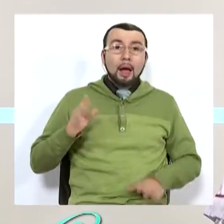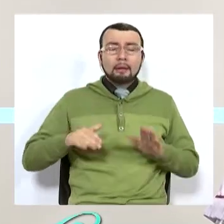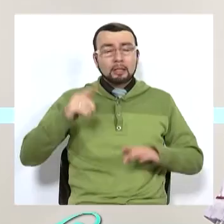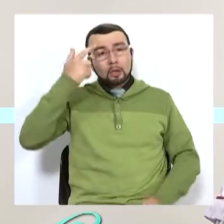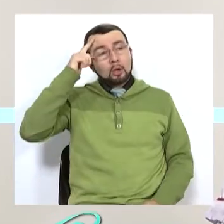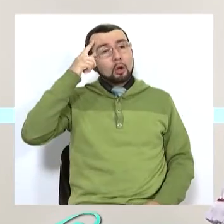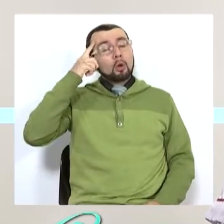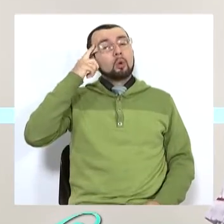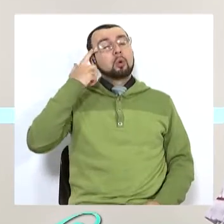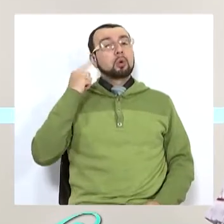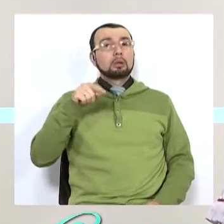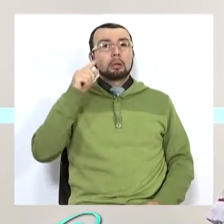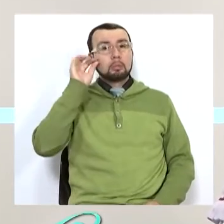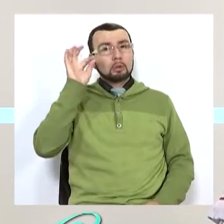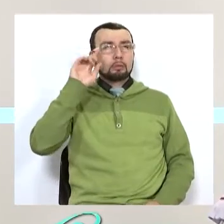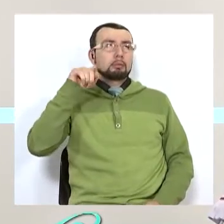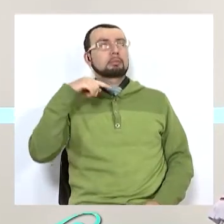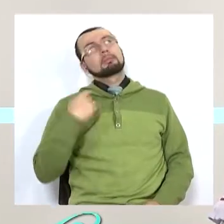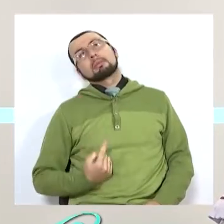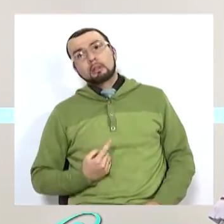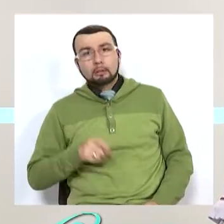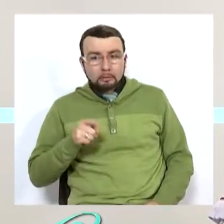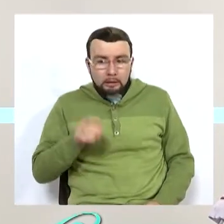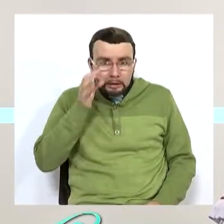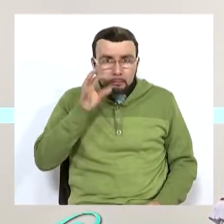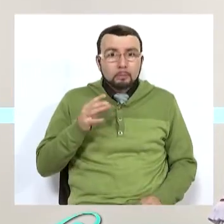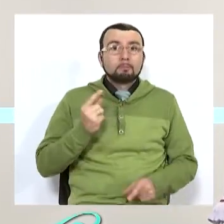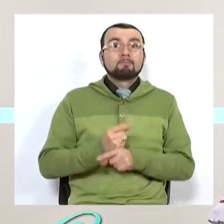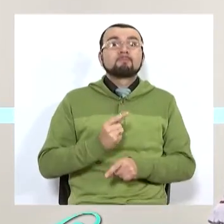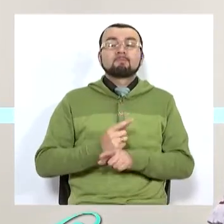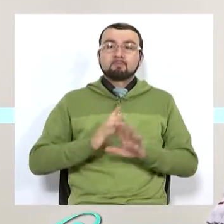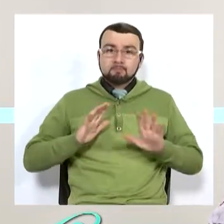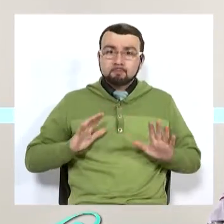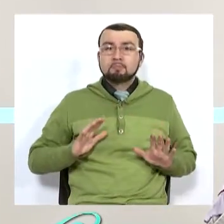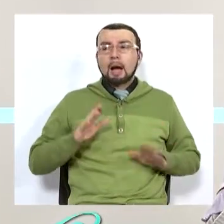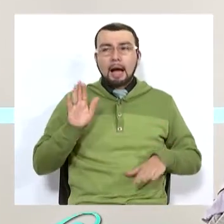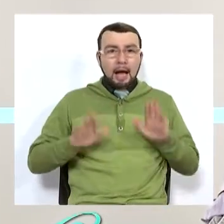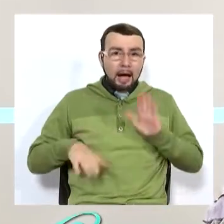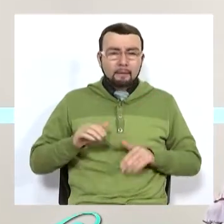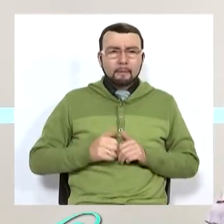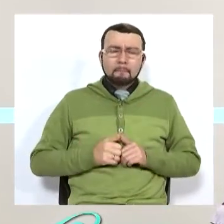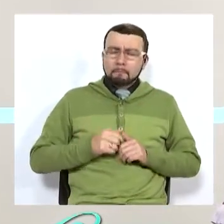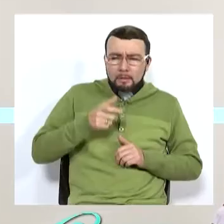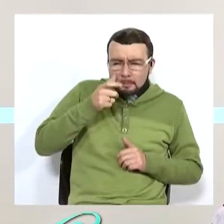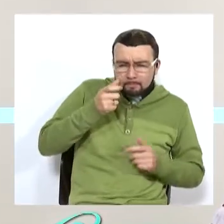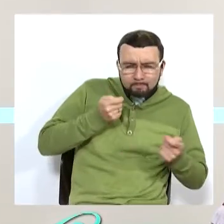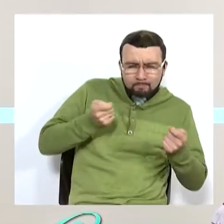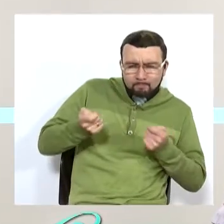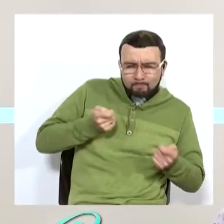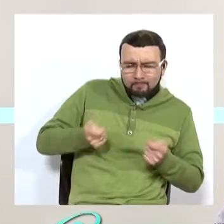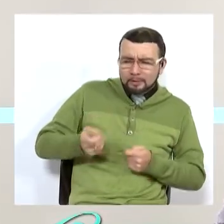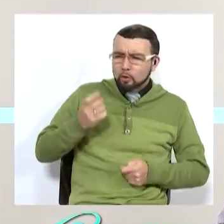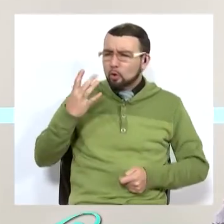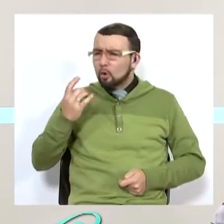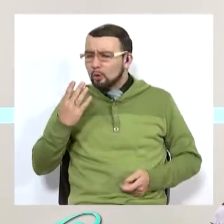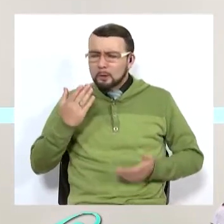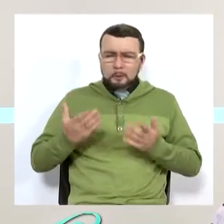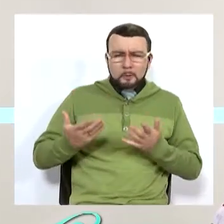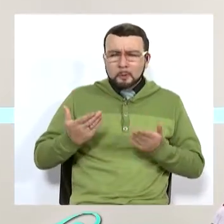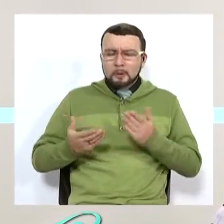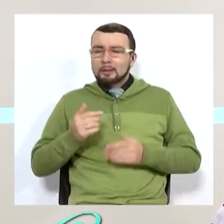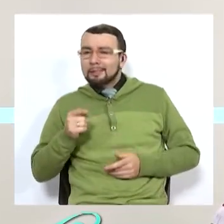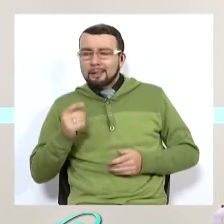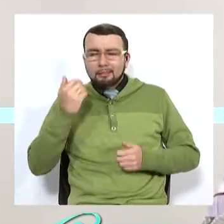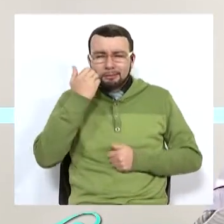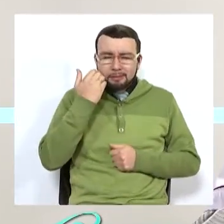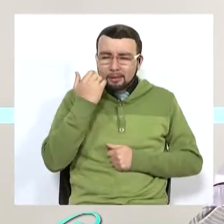incluso puede también choquear del dolor. Y dentro de esa semiología que hacemos del dolor o de las enfermedades